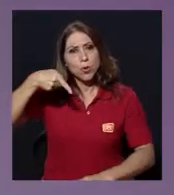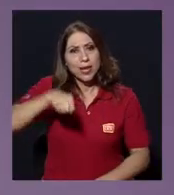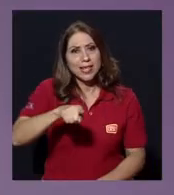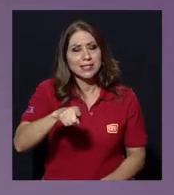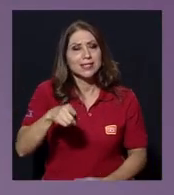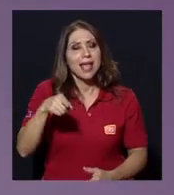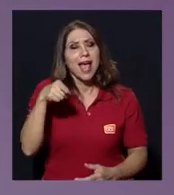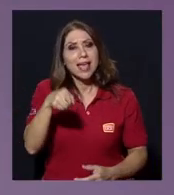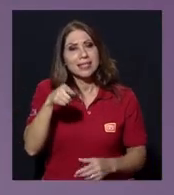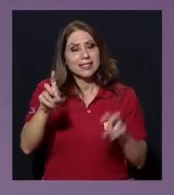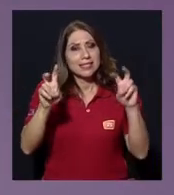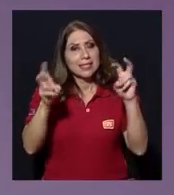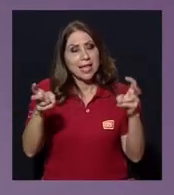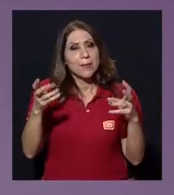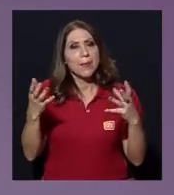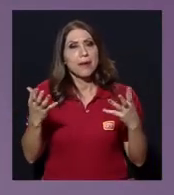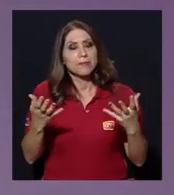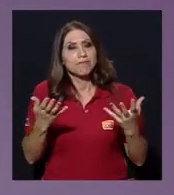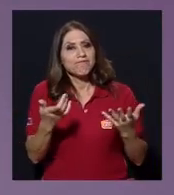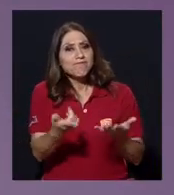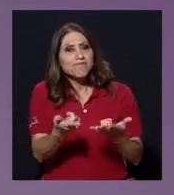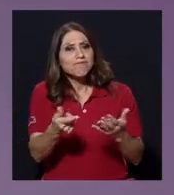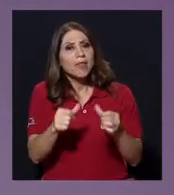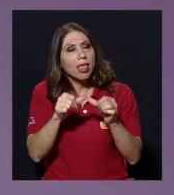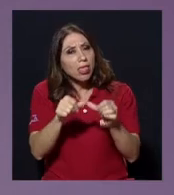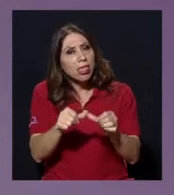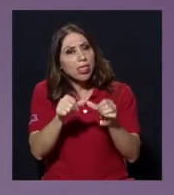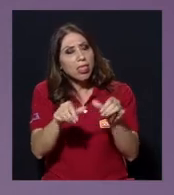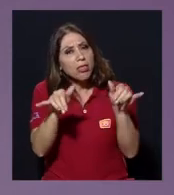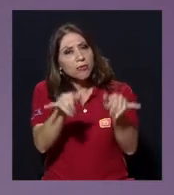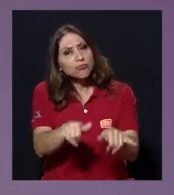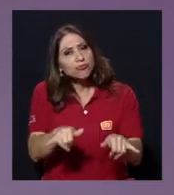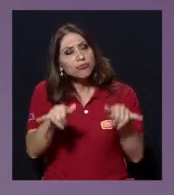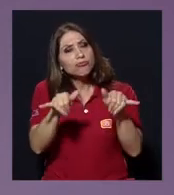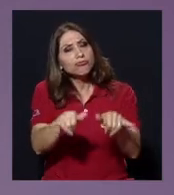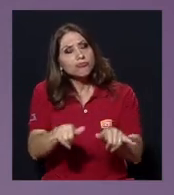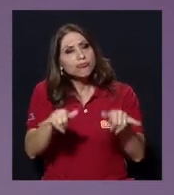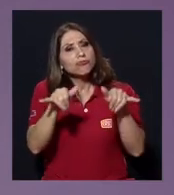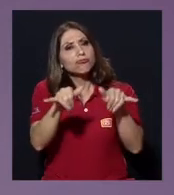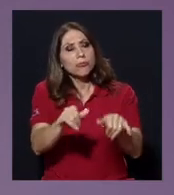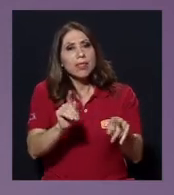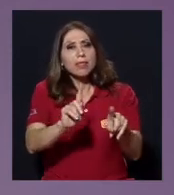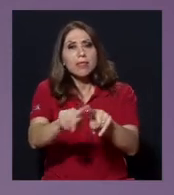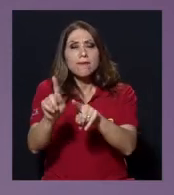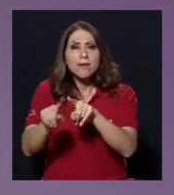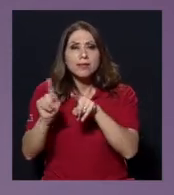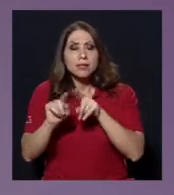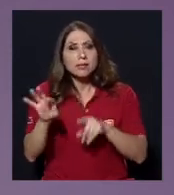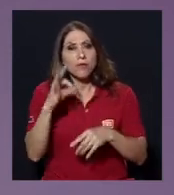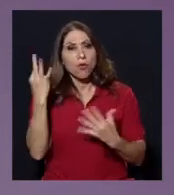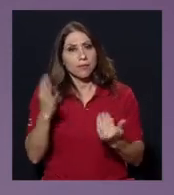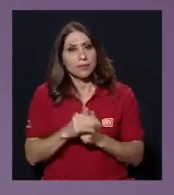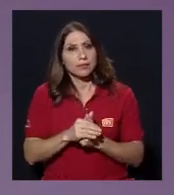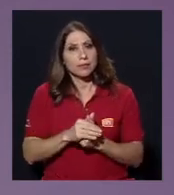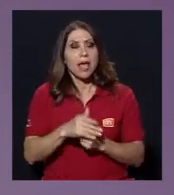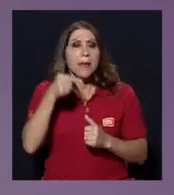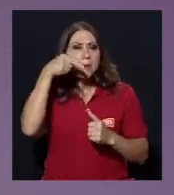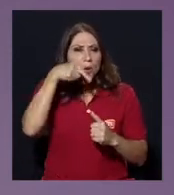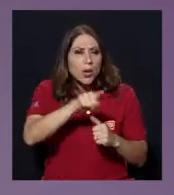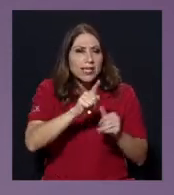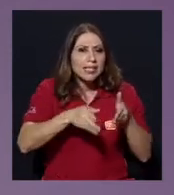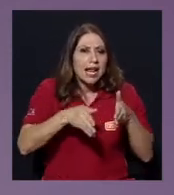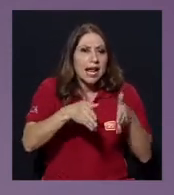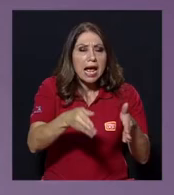de violencia que no deja de estar allí presente constantemente en diversas formas: